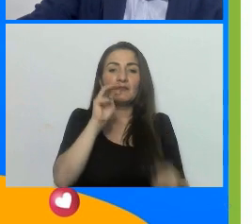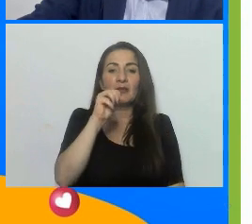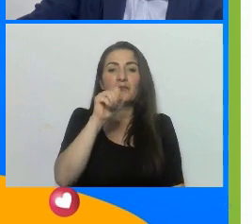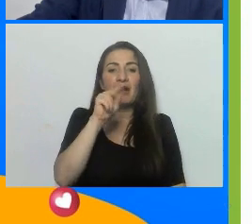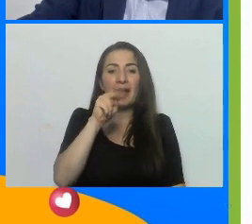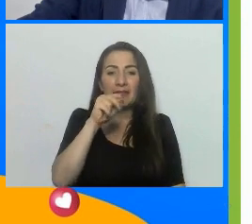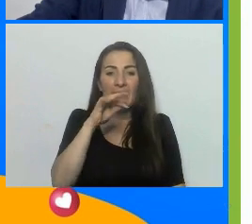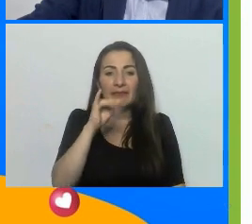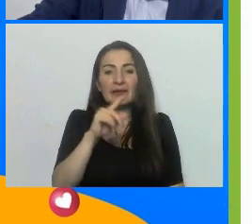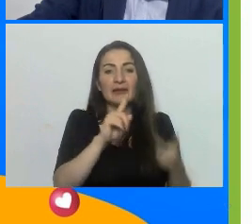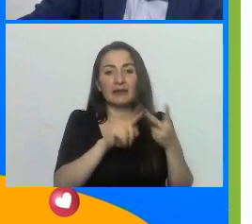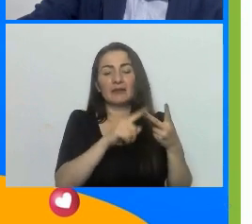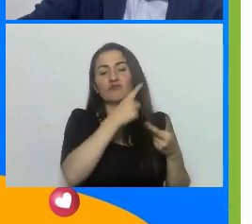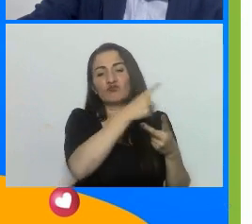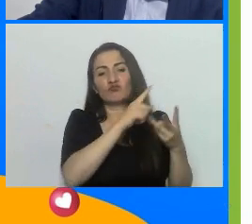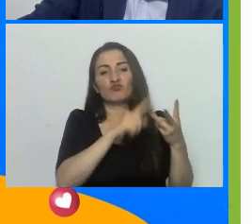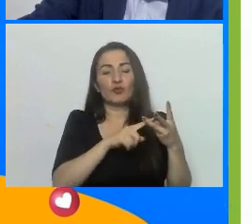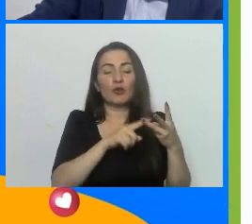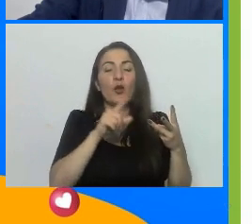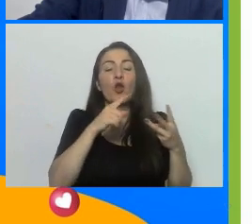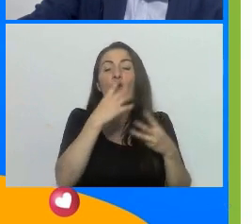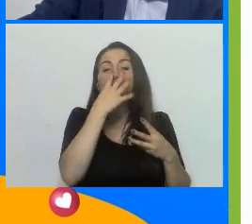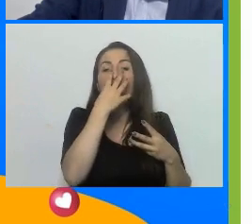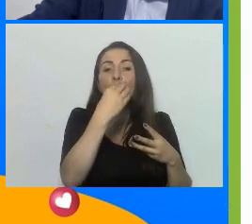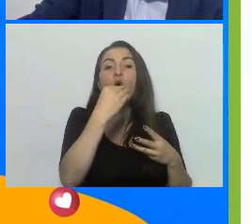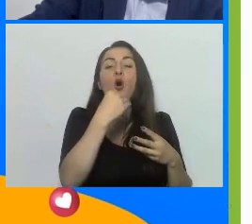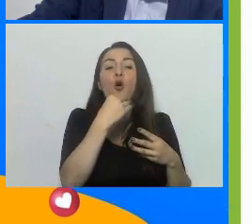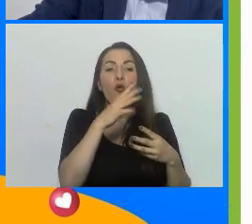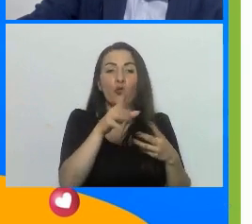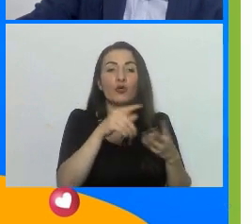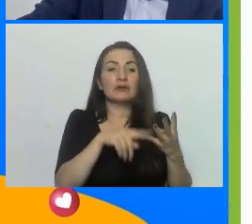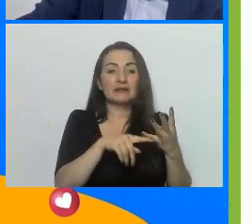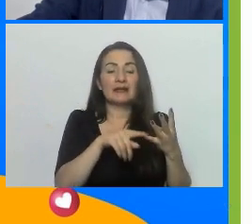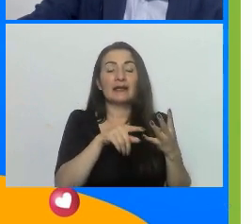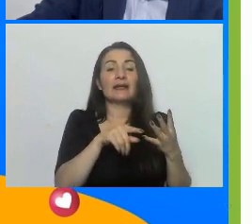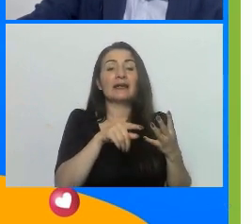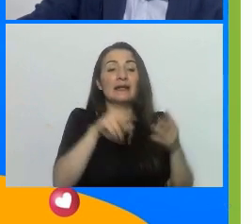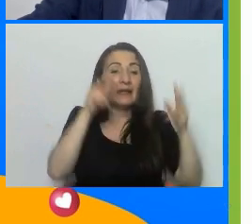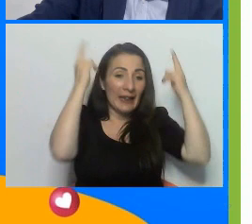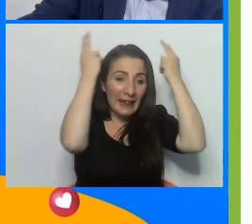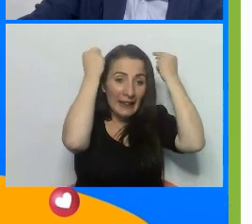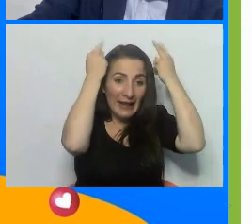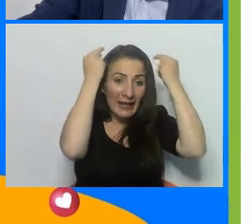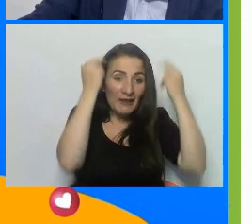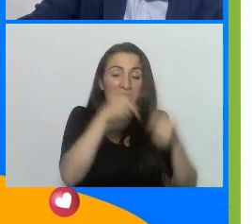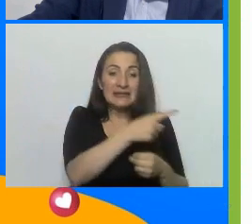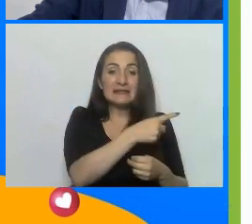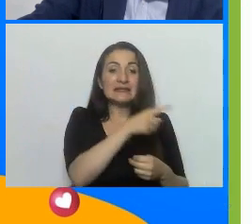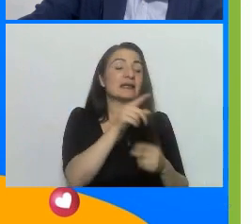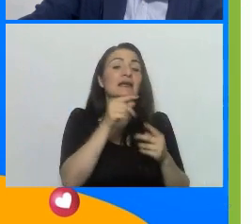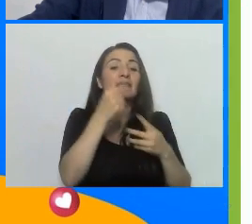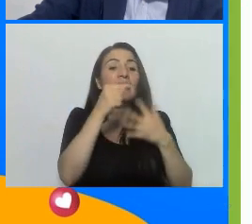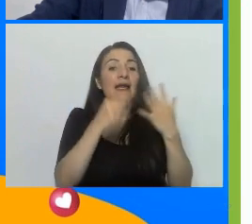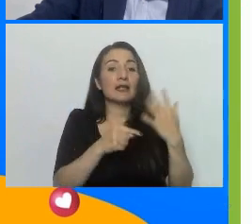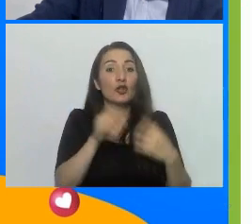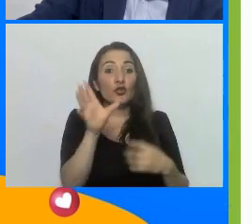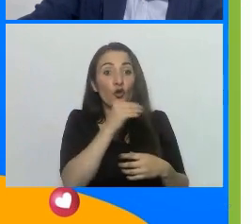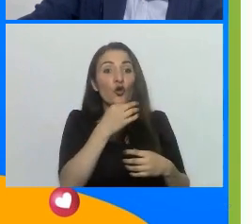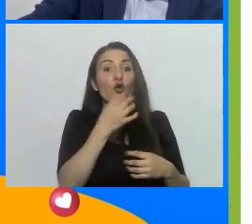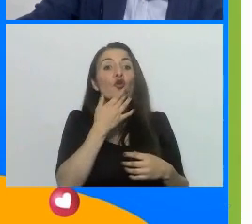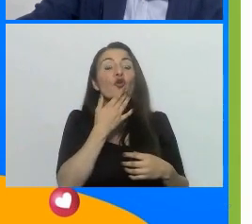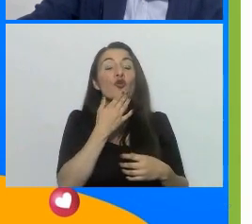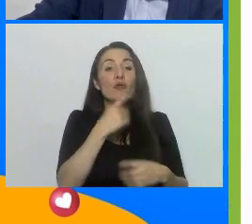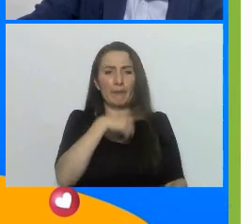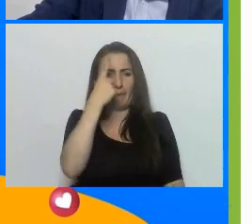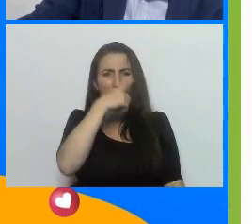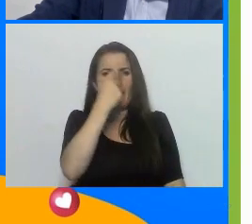¿sí? Encontramos lobos, ¿sí? Y liebres. Y miren una característica especial, que todos son blancos. ¿Por qué